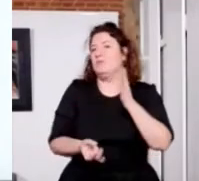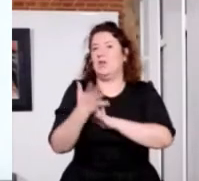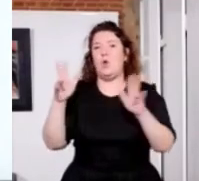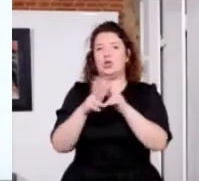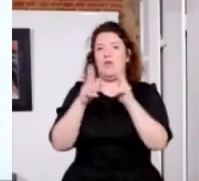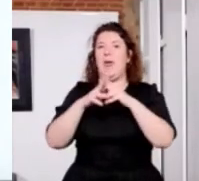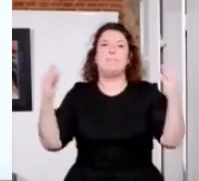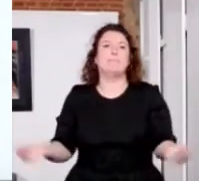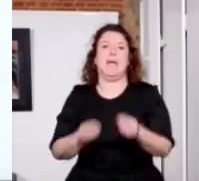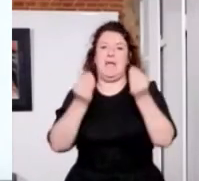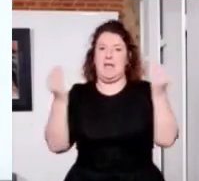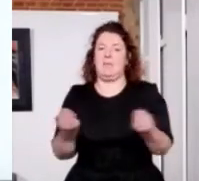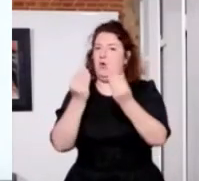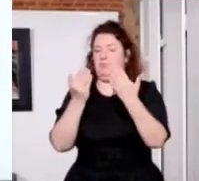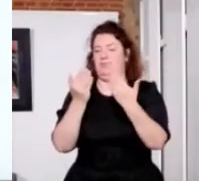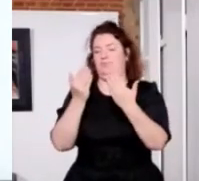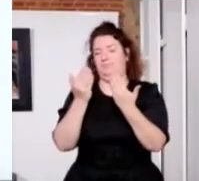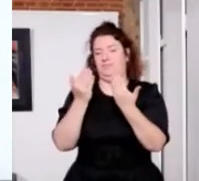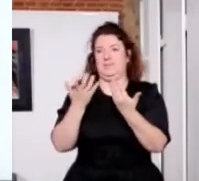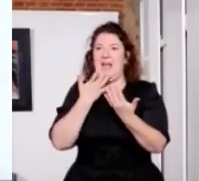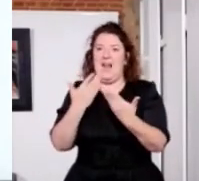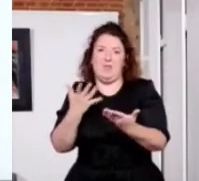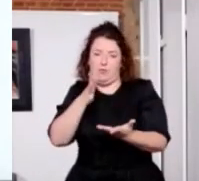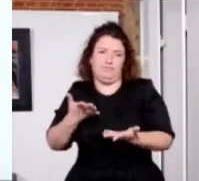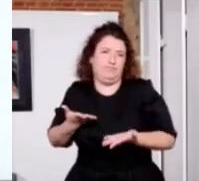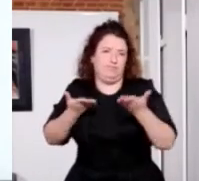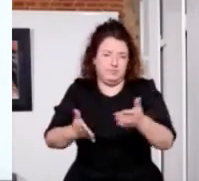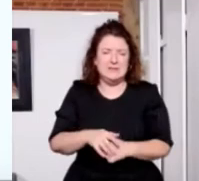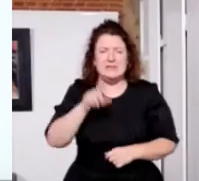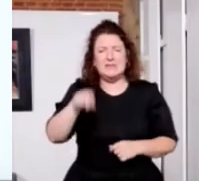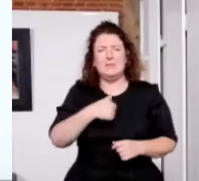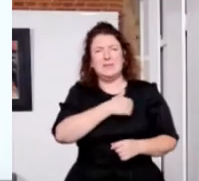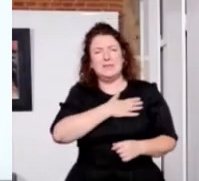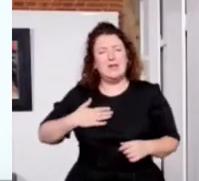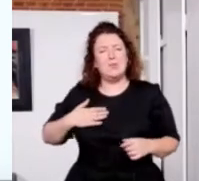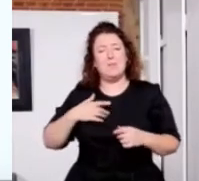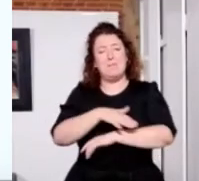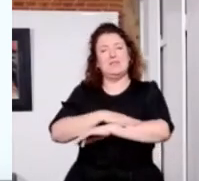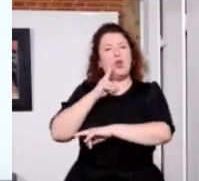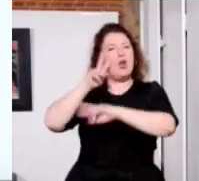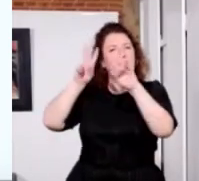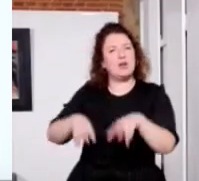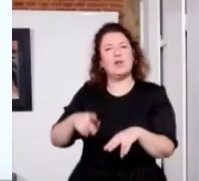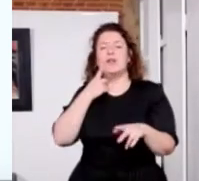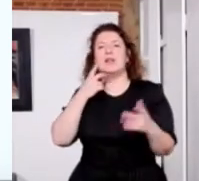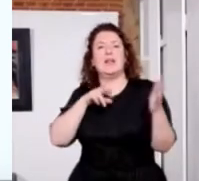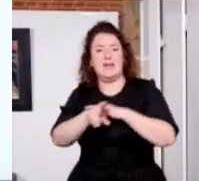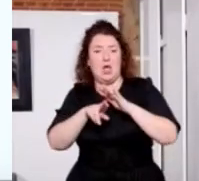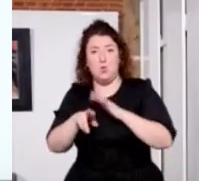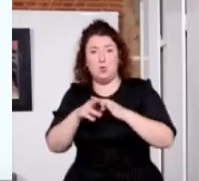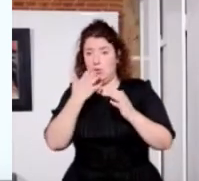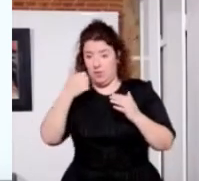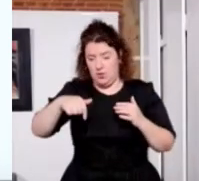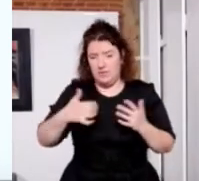mejor. En tercer lugar, quería señalar el reconocimiento del Ministerio a recursos como el que hoy aquí se presentan,